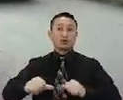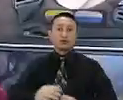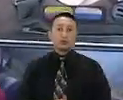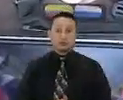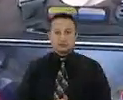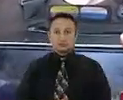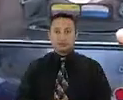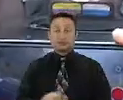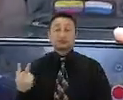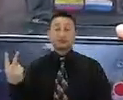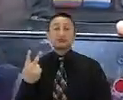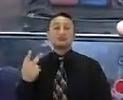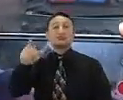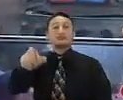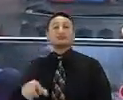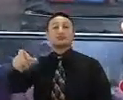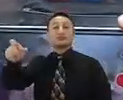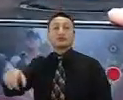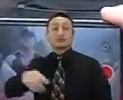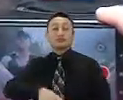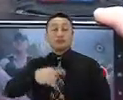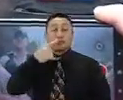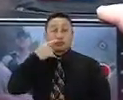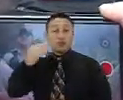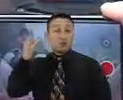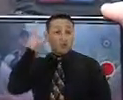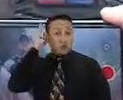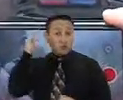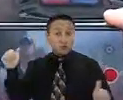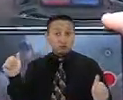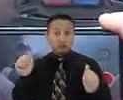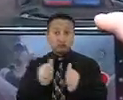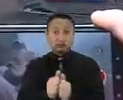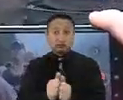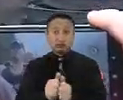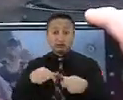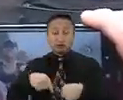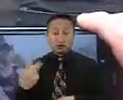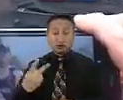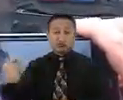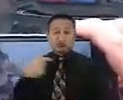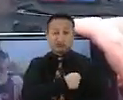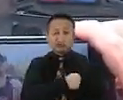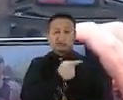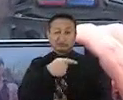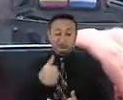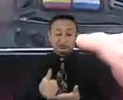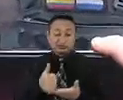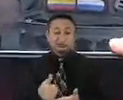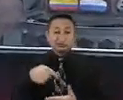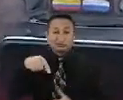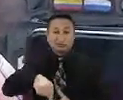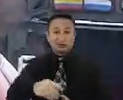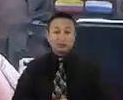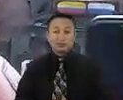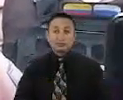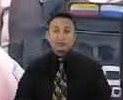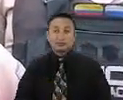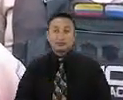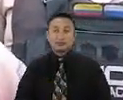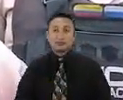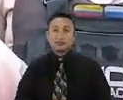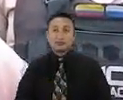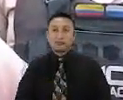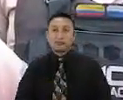institución. Ambas personas, una persona de sexo masculino y una fémina, que se encuentran heridas, fueron estabilizadas en el sitio del suceso